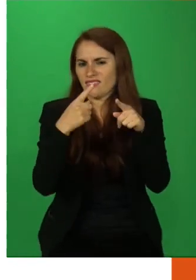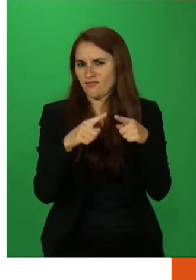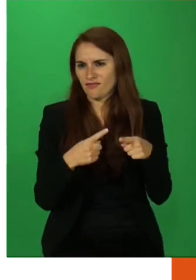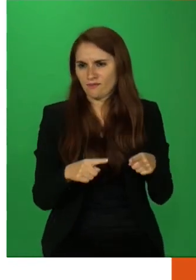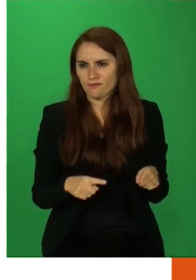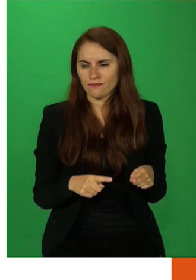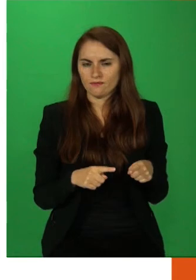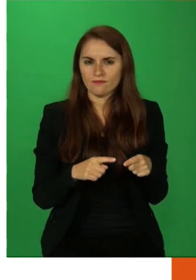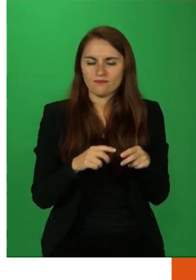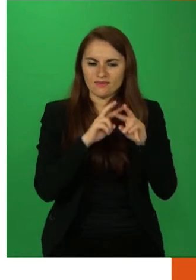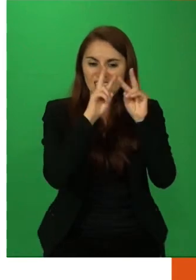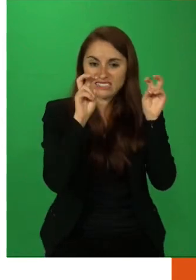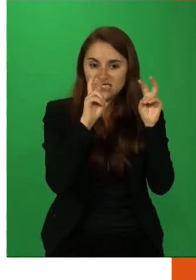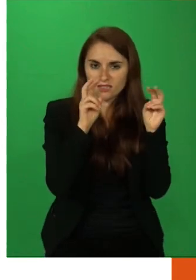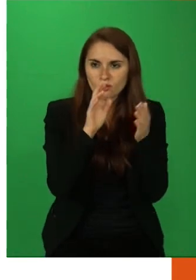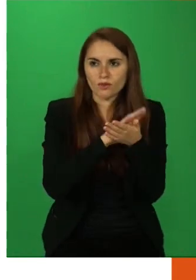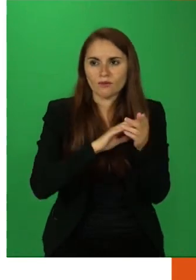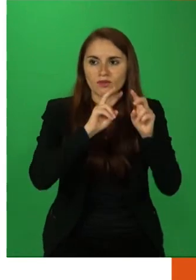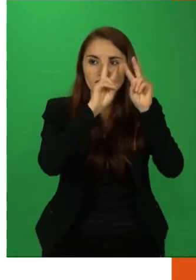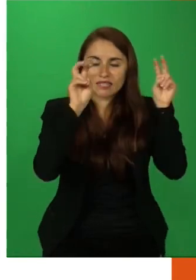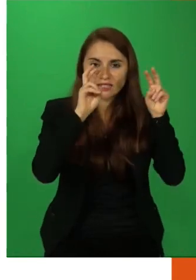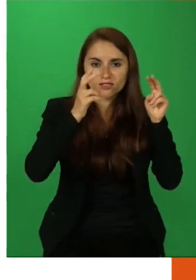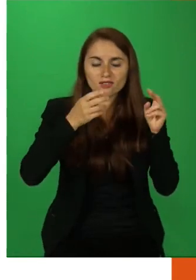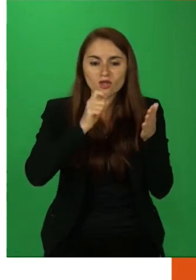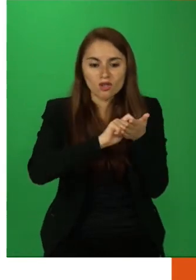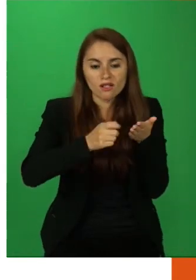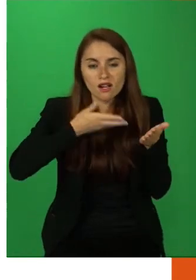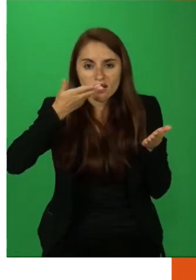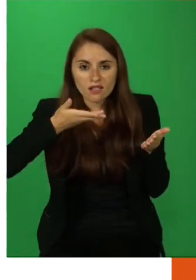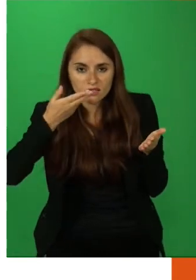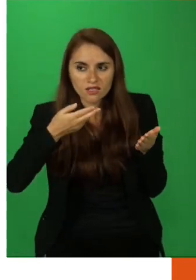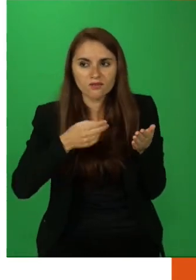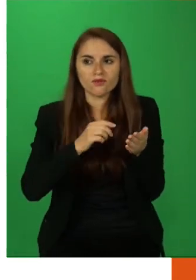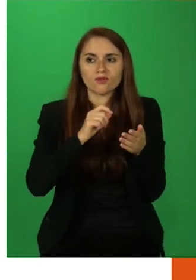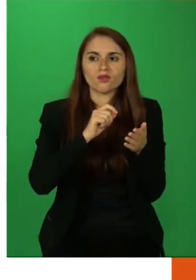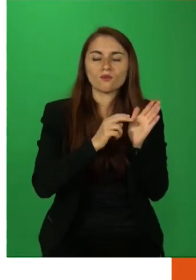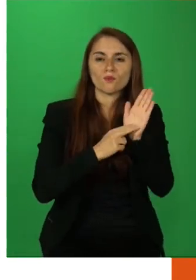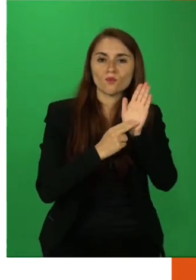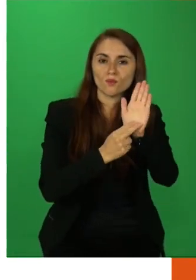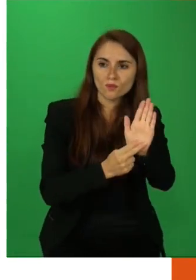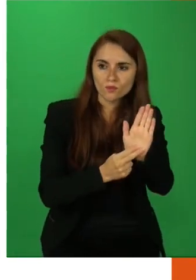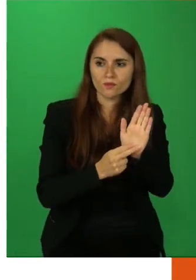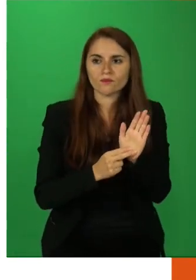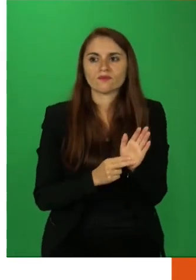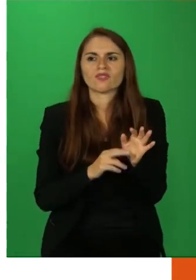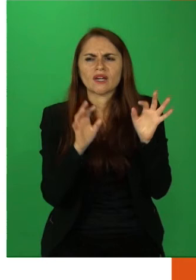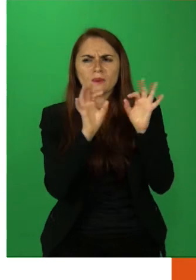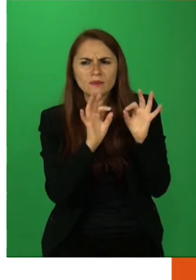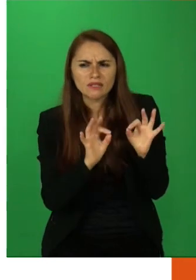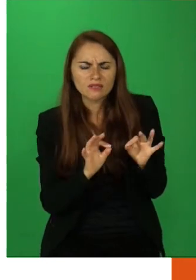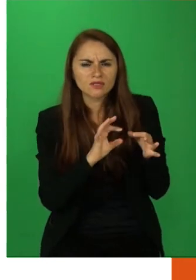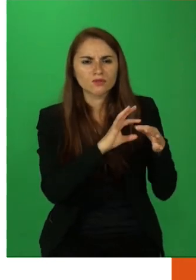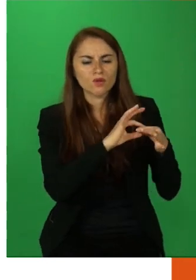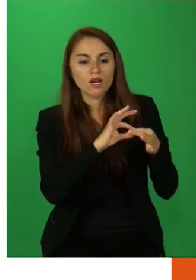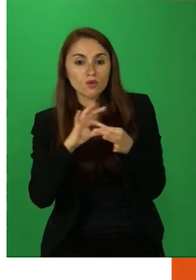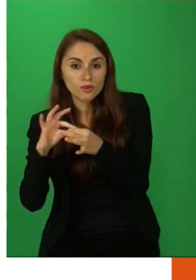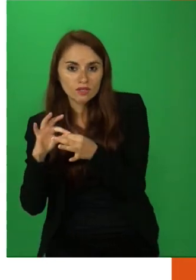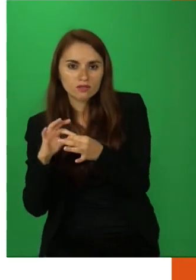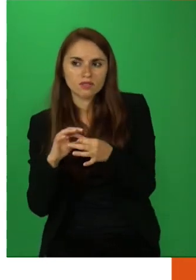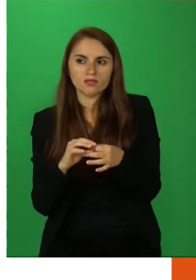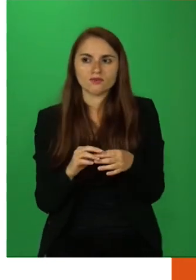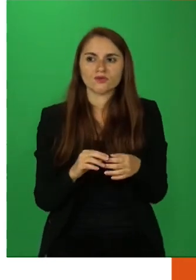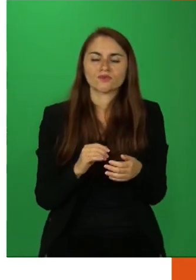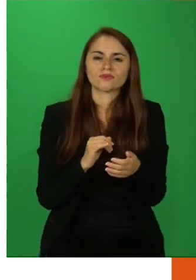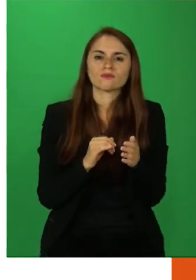discursivos o tipos de texto. Tenemos los narrativos, los expositivos, los descriptivos, los argumentativos,